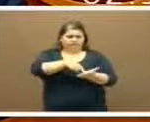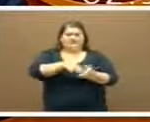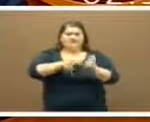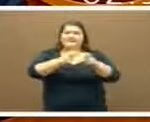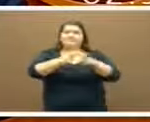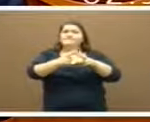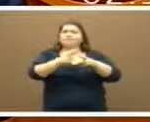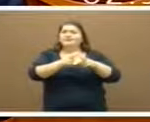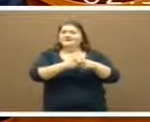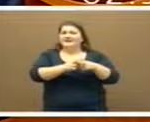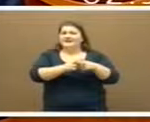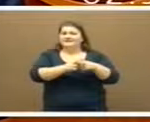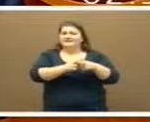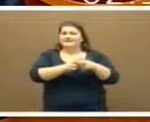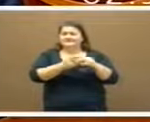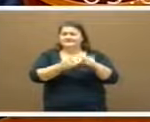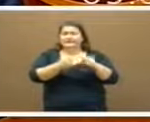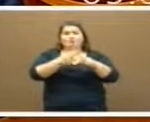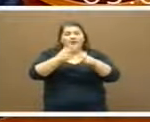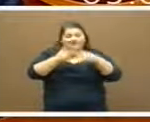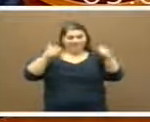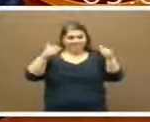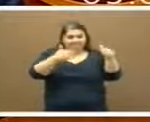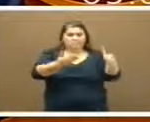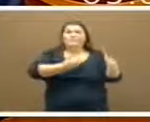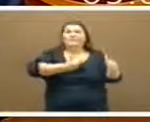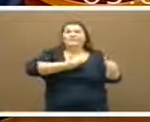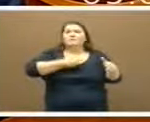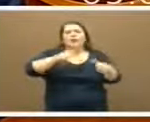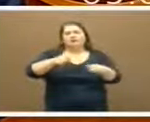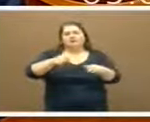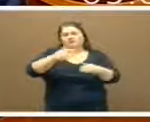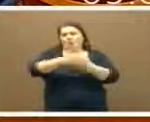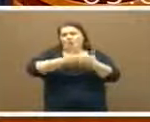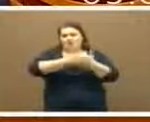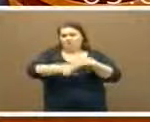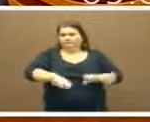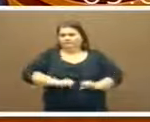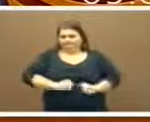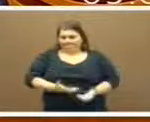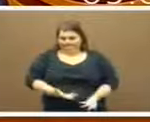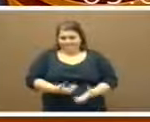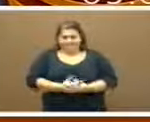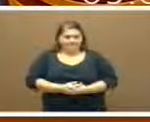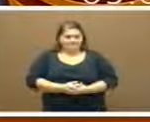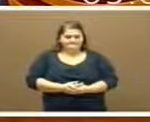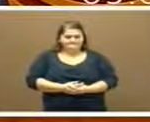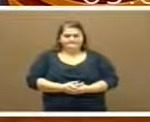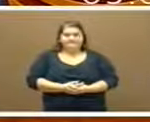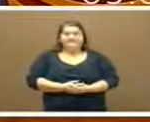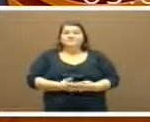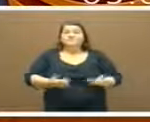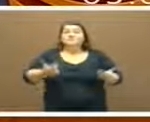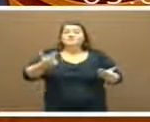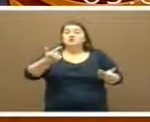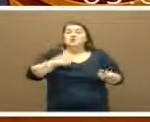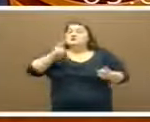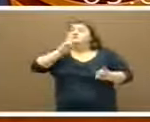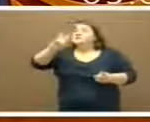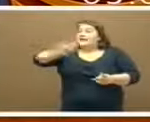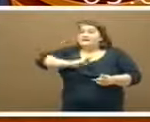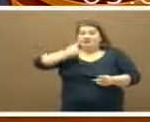políticas dirigidas a los municipios que tiene este Gobierno. Yo sus réplicas no